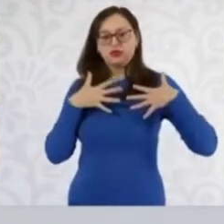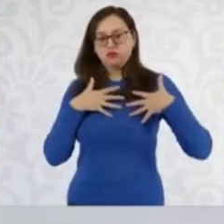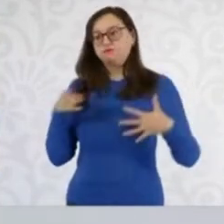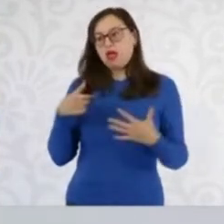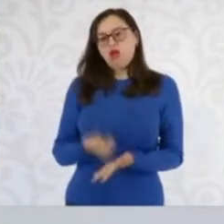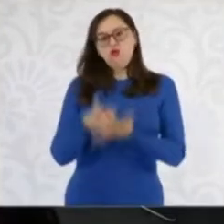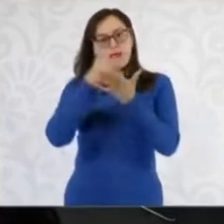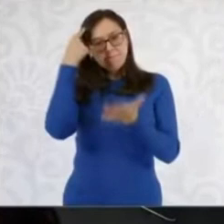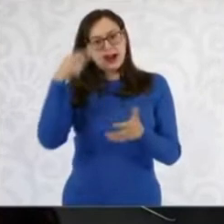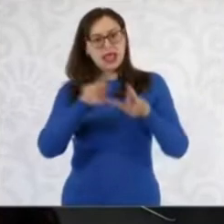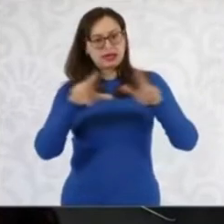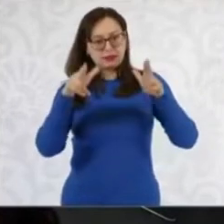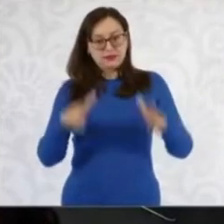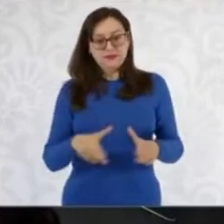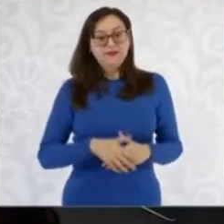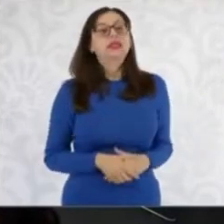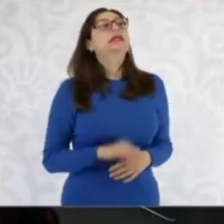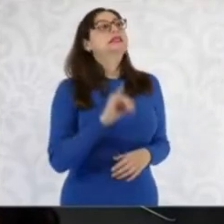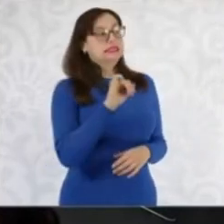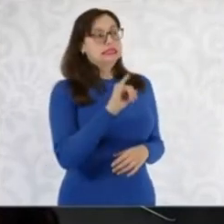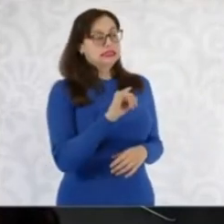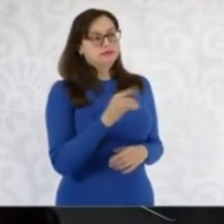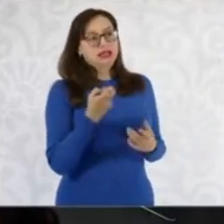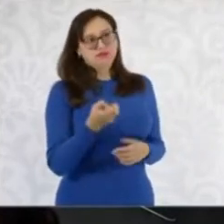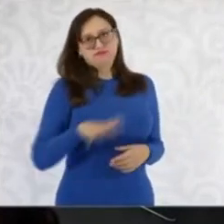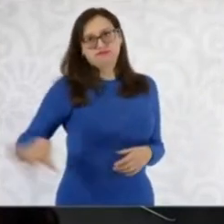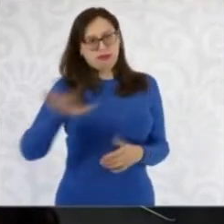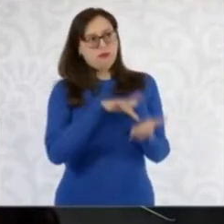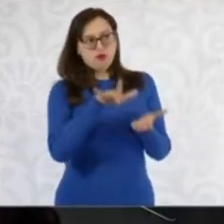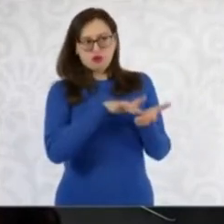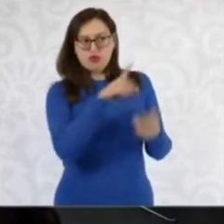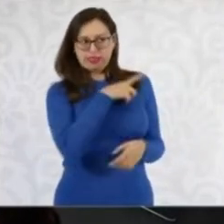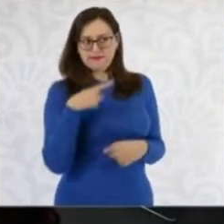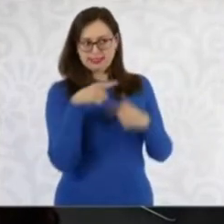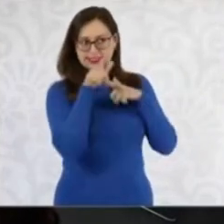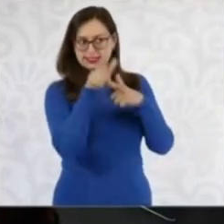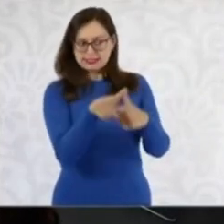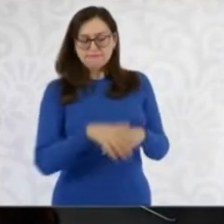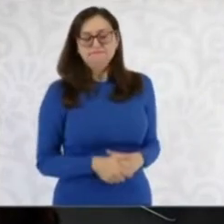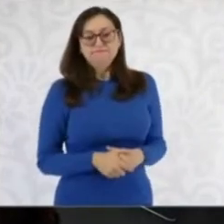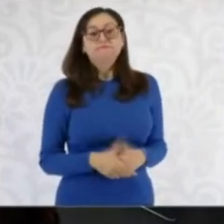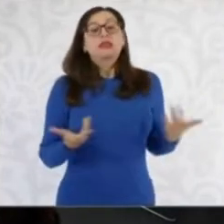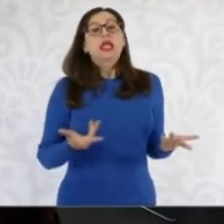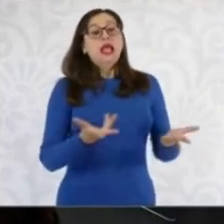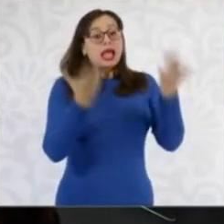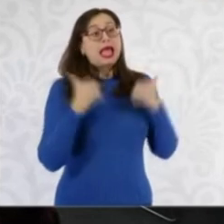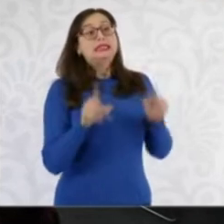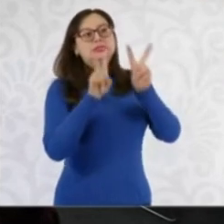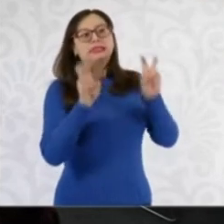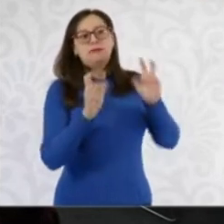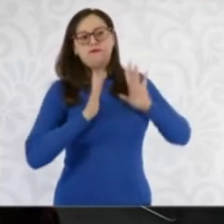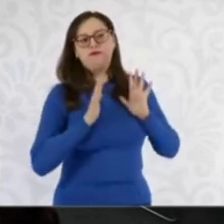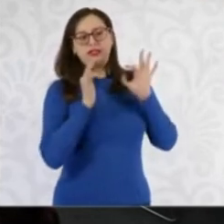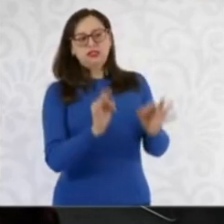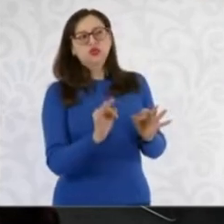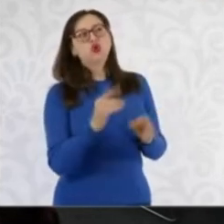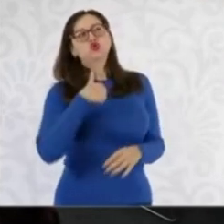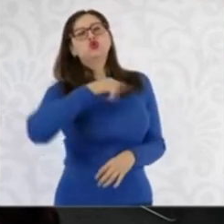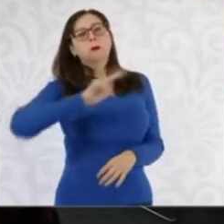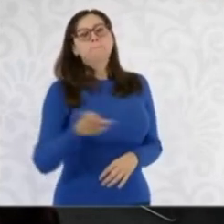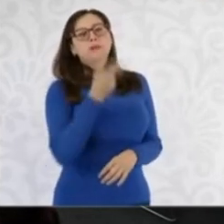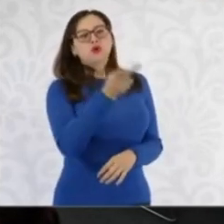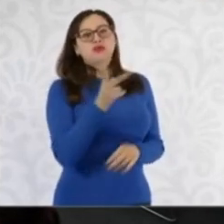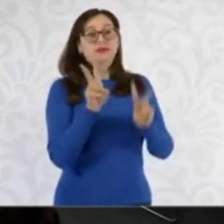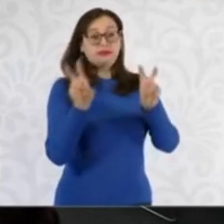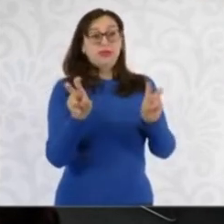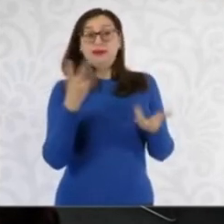la rehabilitación. Sí, lo importante es que sea un apoyo directo. En el tema de las fundaciones, también hace unas semanas le consulté sobre los